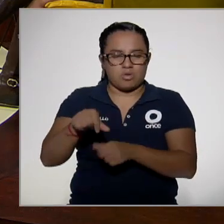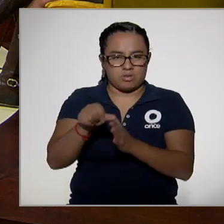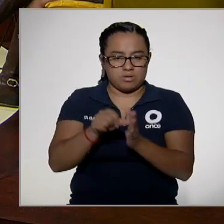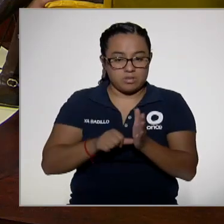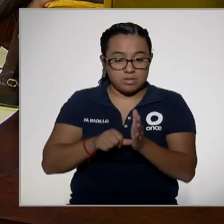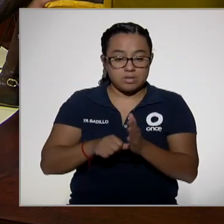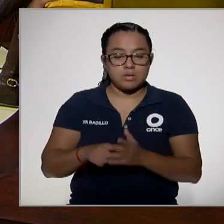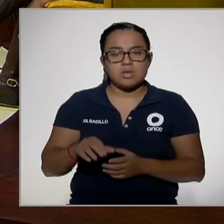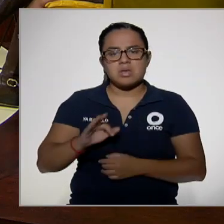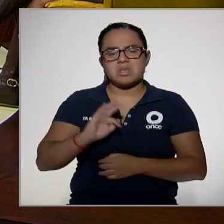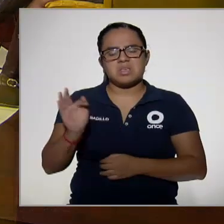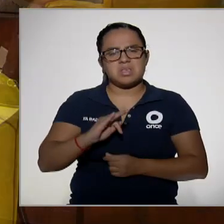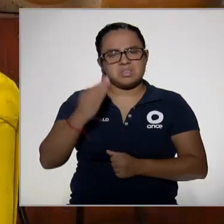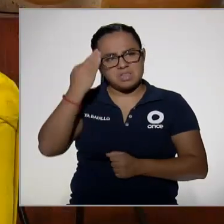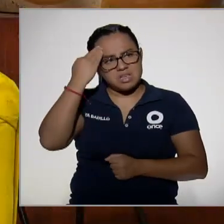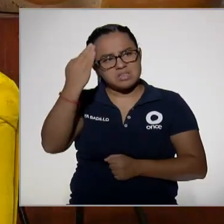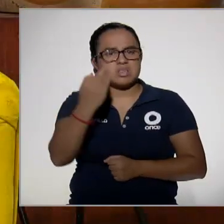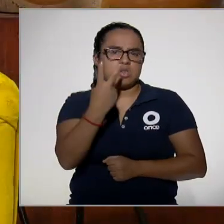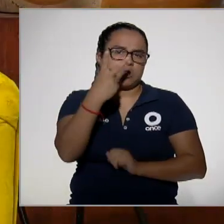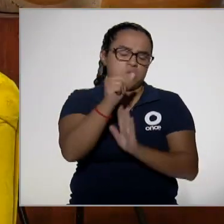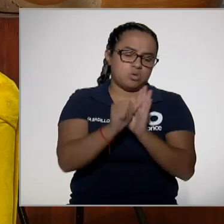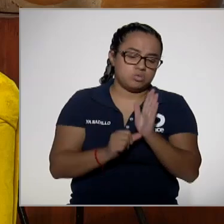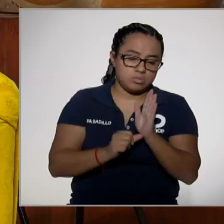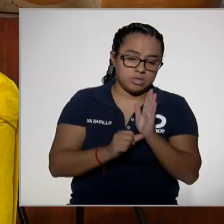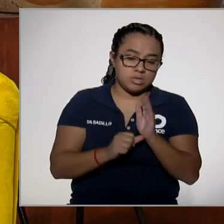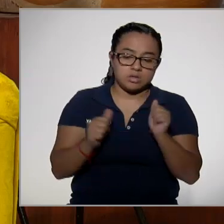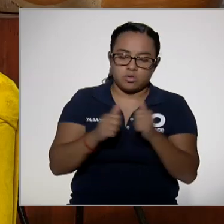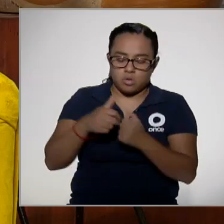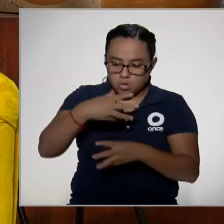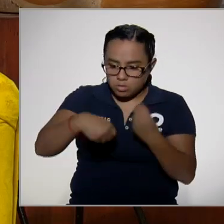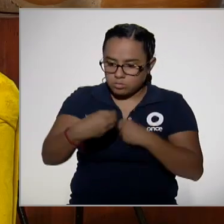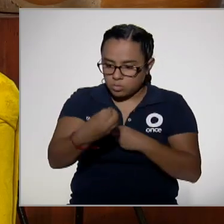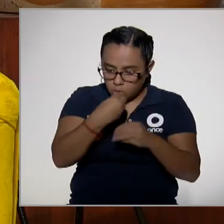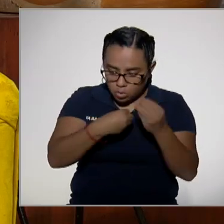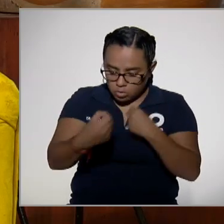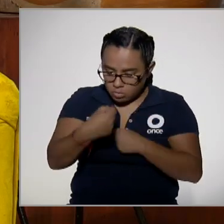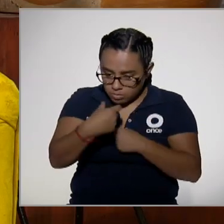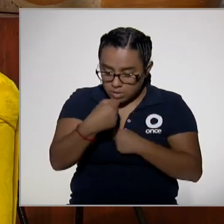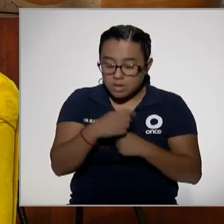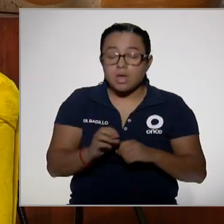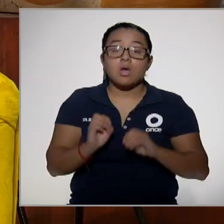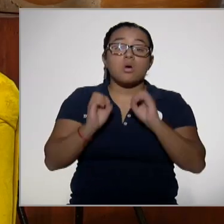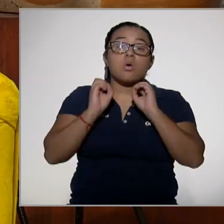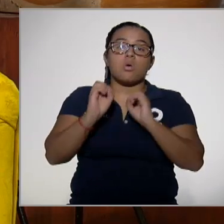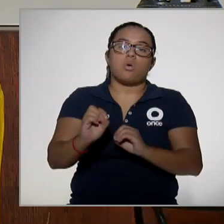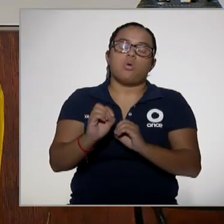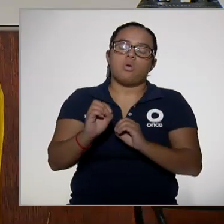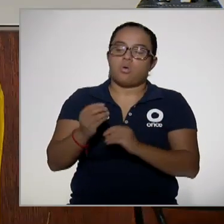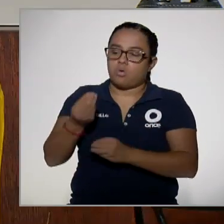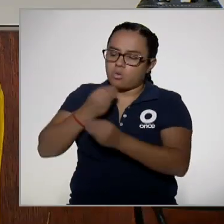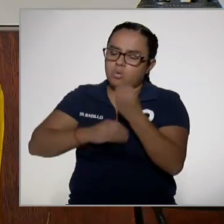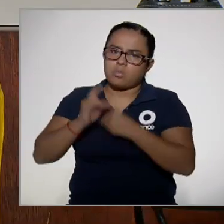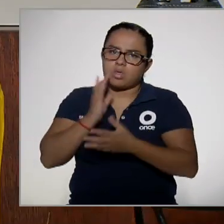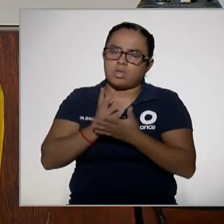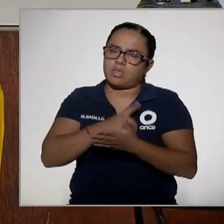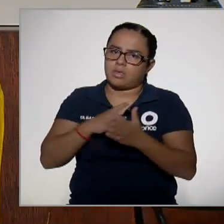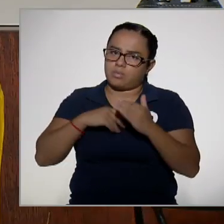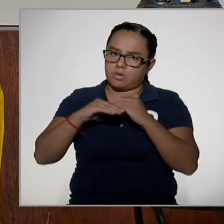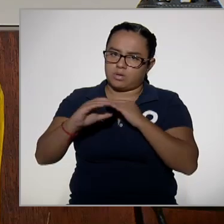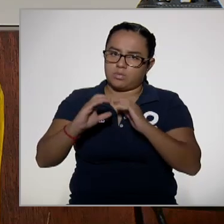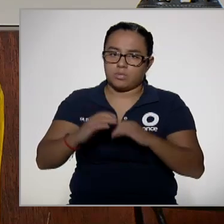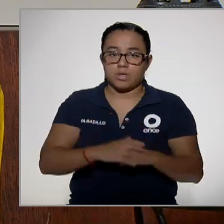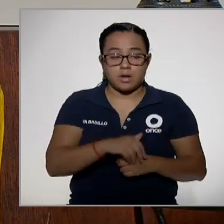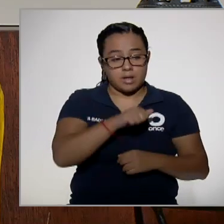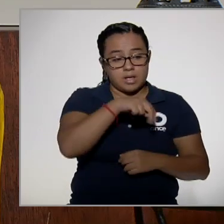puede recuperarse en un par de meses con una suplementación o con simplemente alimentación perfecto hay relación entre la anemia y el